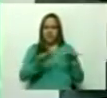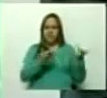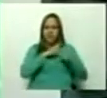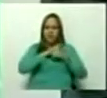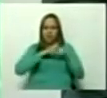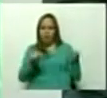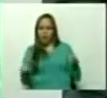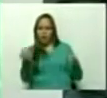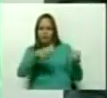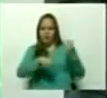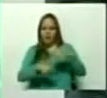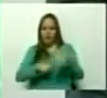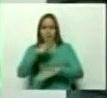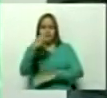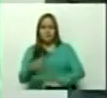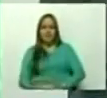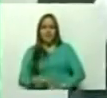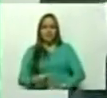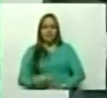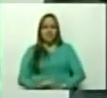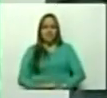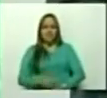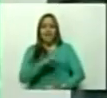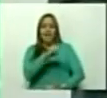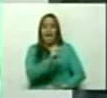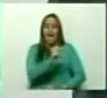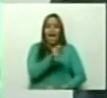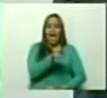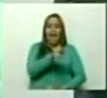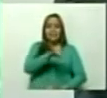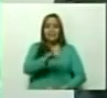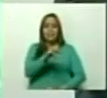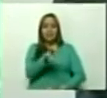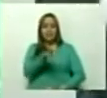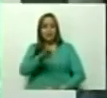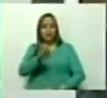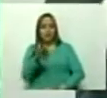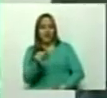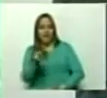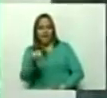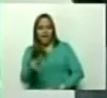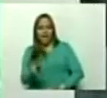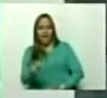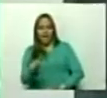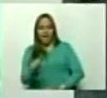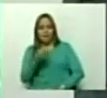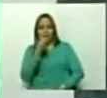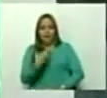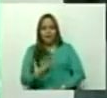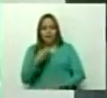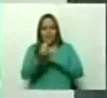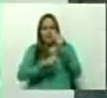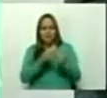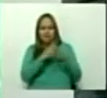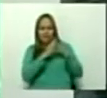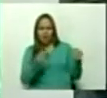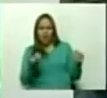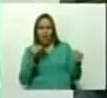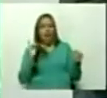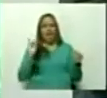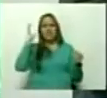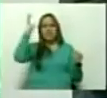públicos, el plan Carirubana Bella, para, bueno, recibir a todos los temporadistas y, bueno, generarles las condiciones. Tenemos